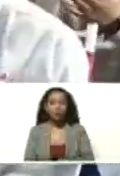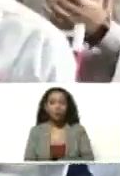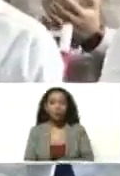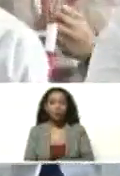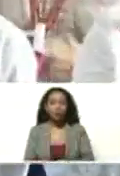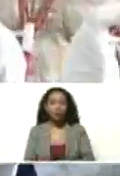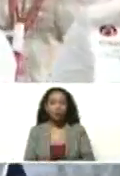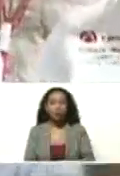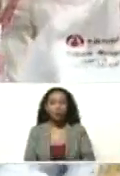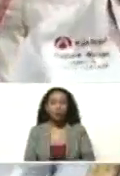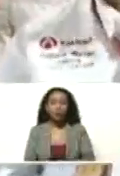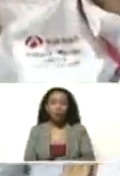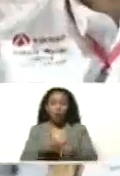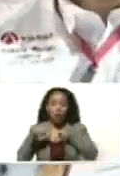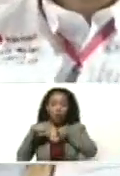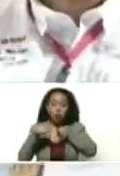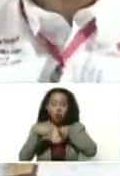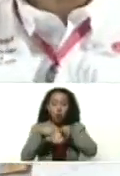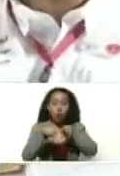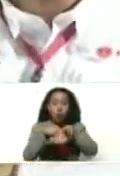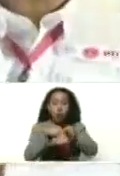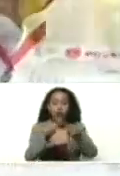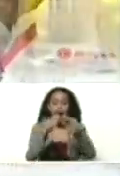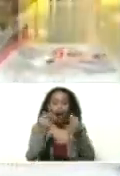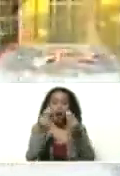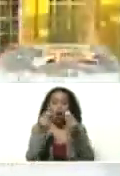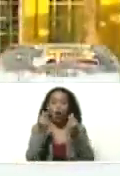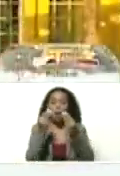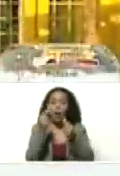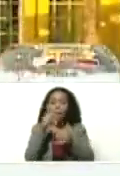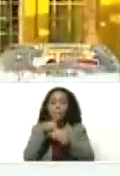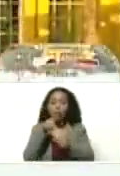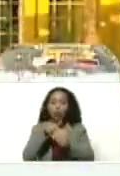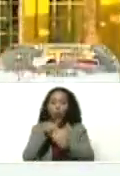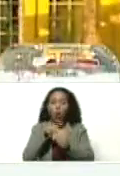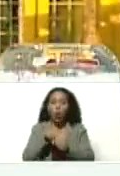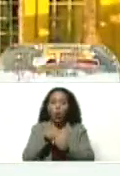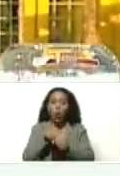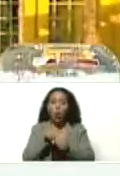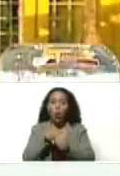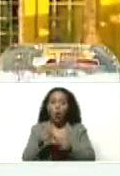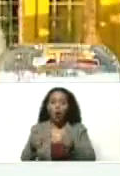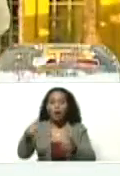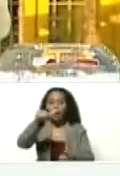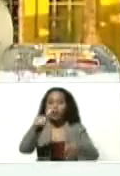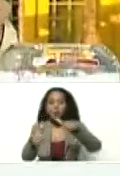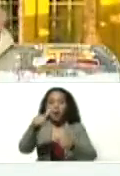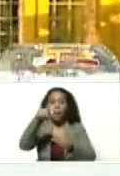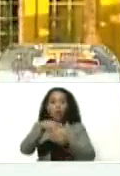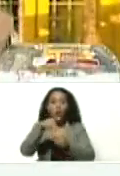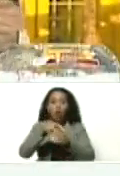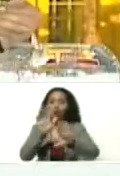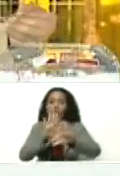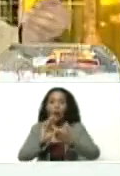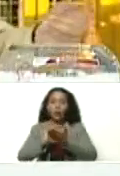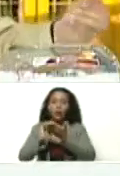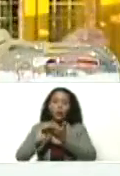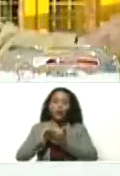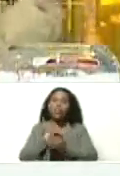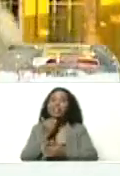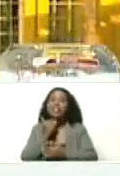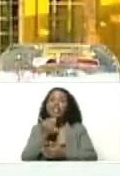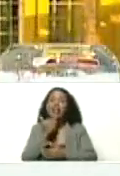Y a la par vamos también con la economía petrolera, con la petroquímica ya recuperada, casi